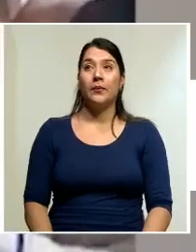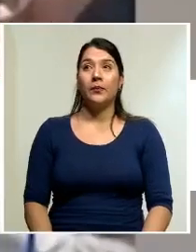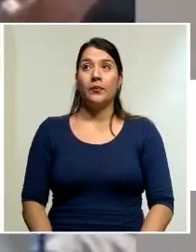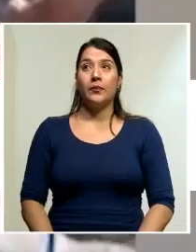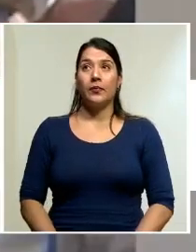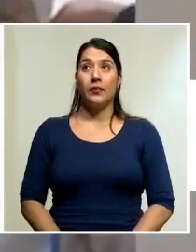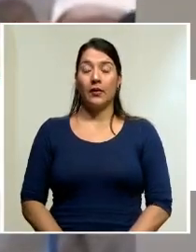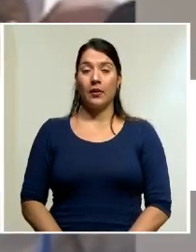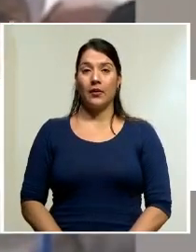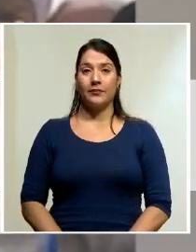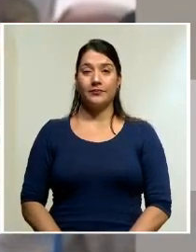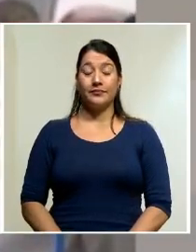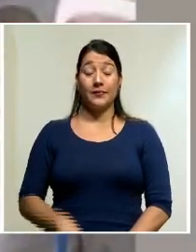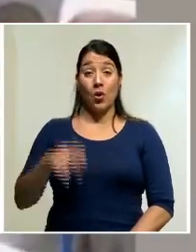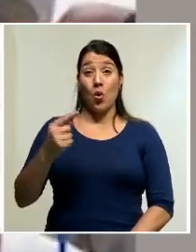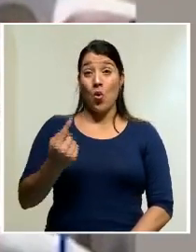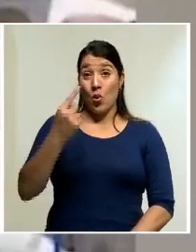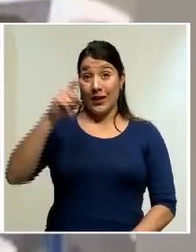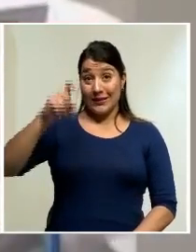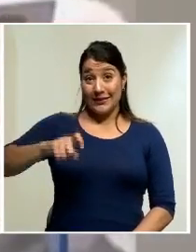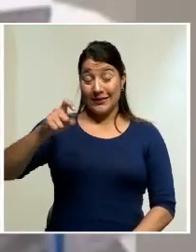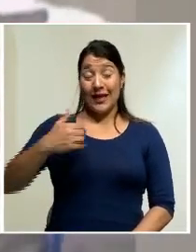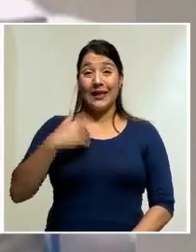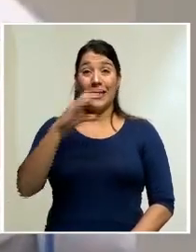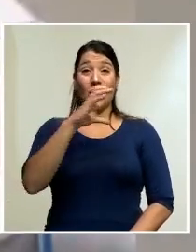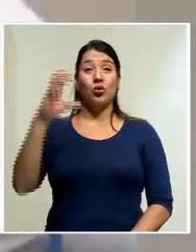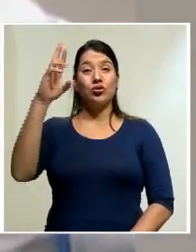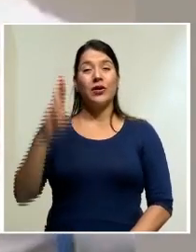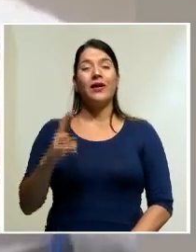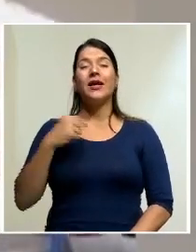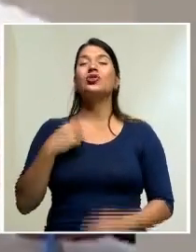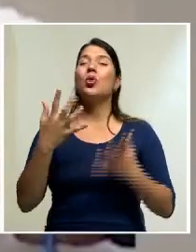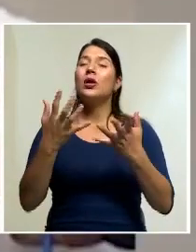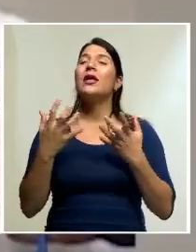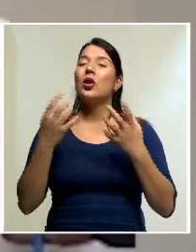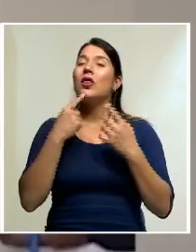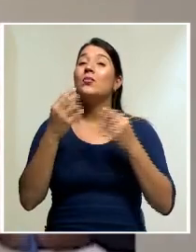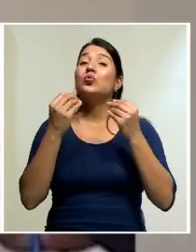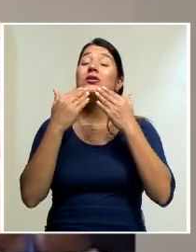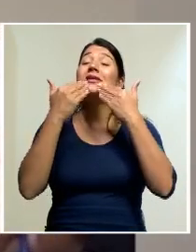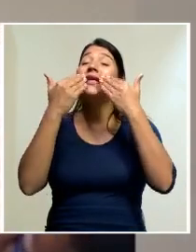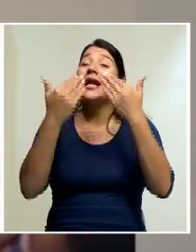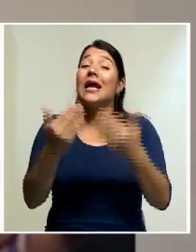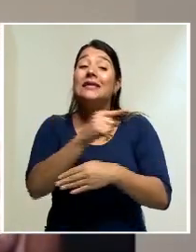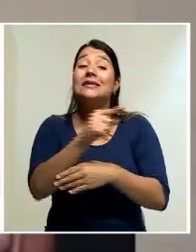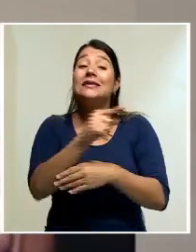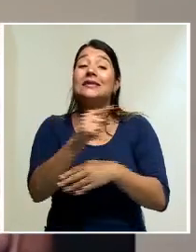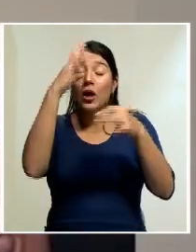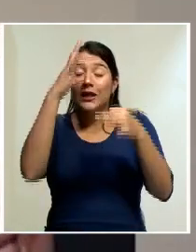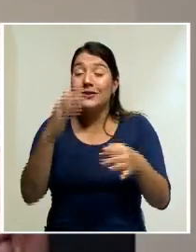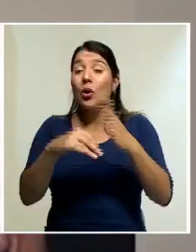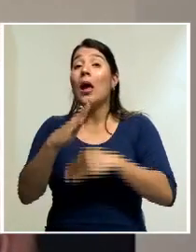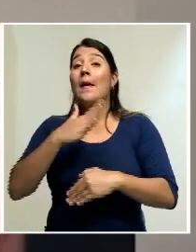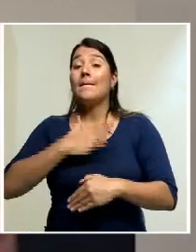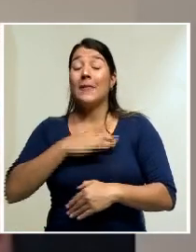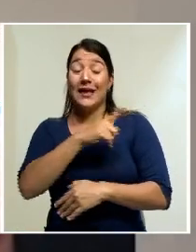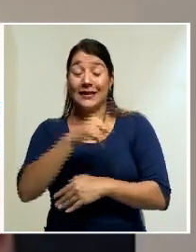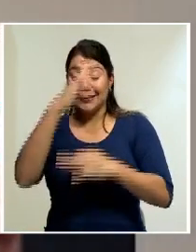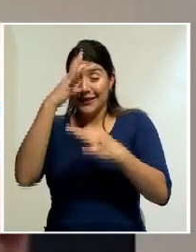Es que este país tiene. Quiero agradecerle a tantísimas personas que creyeron en mí, que creyeron en